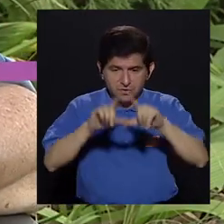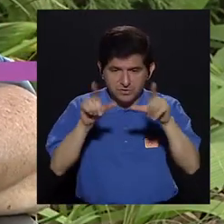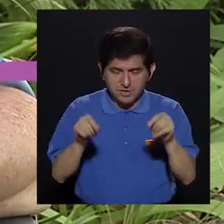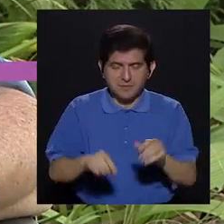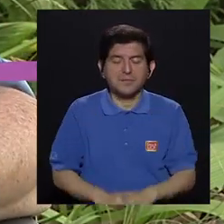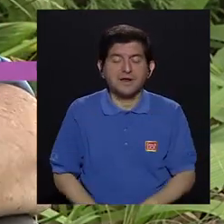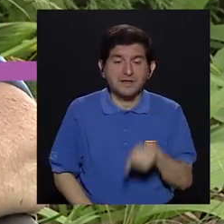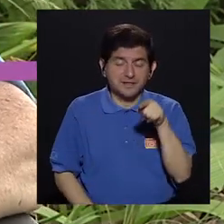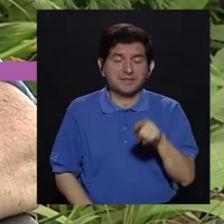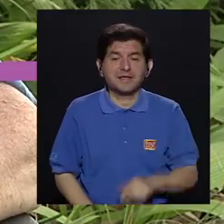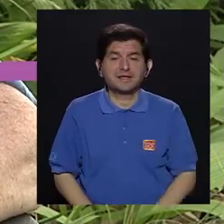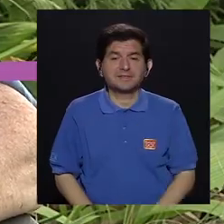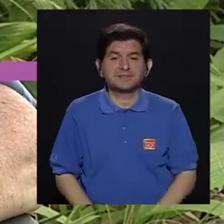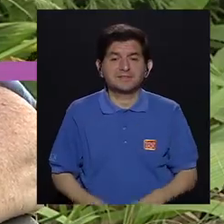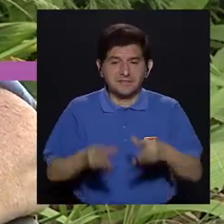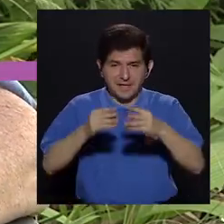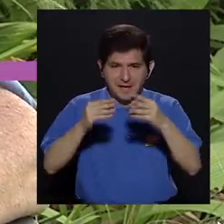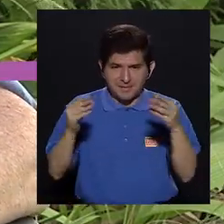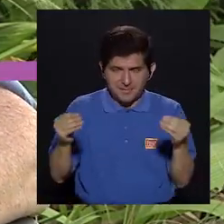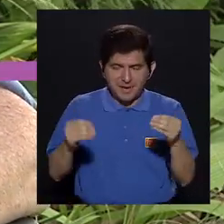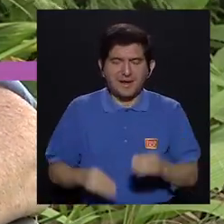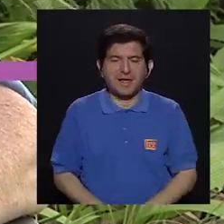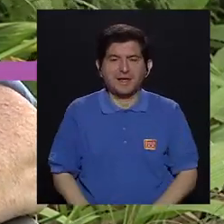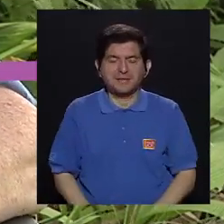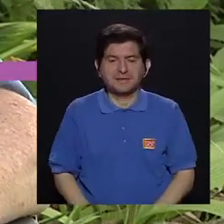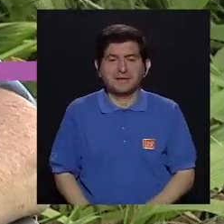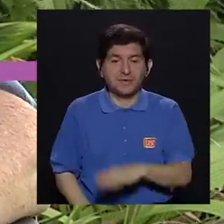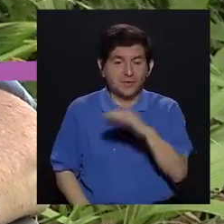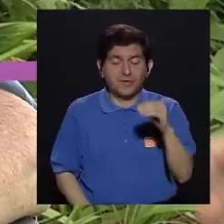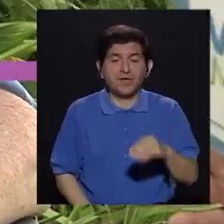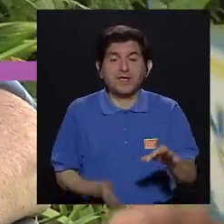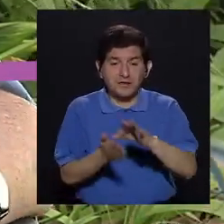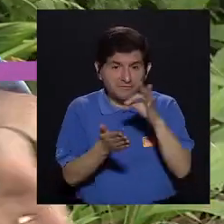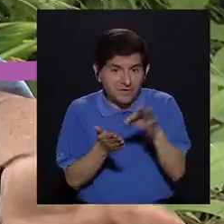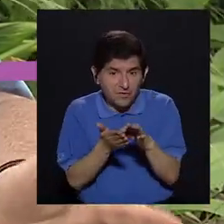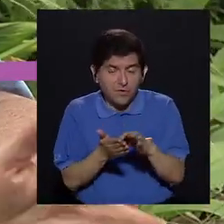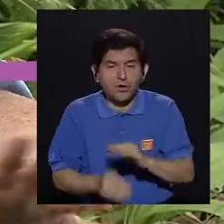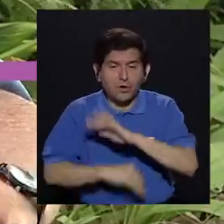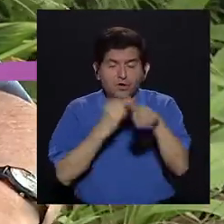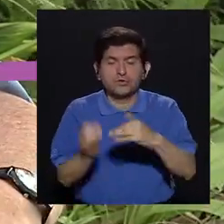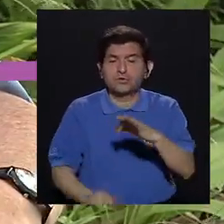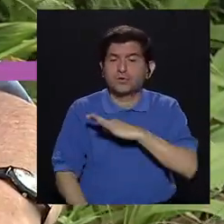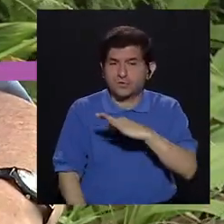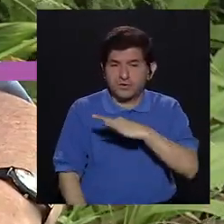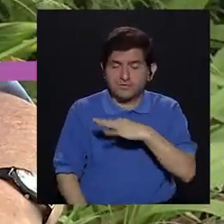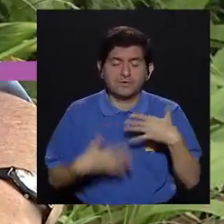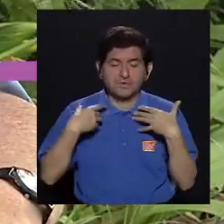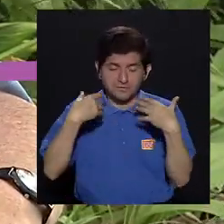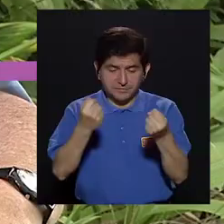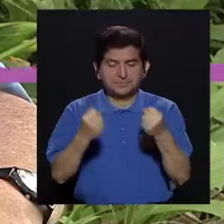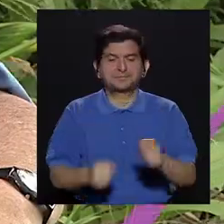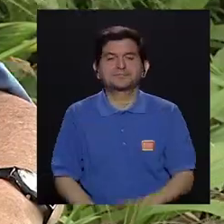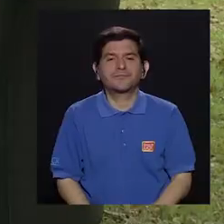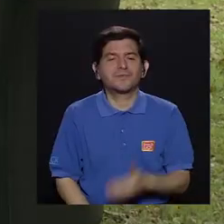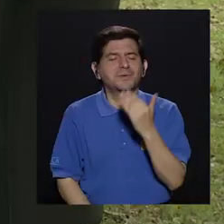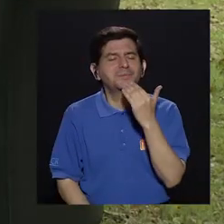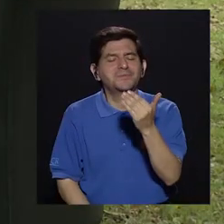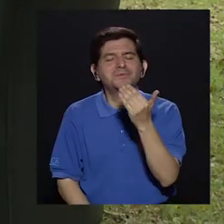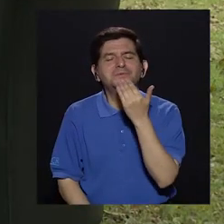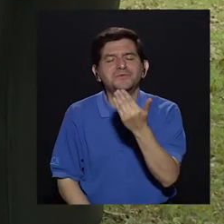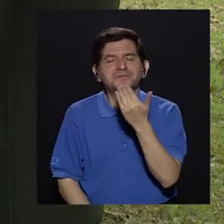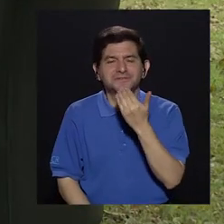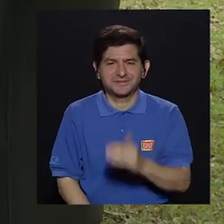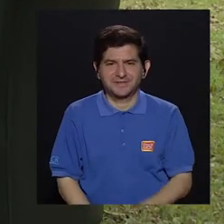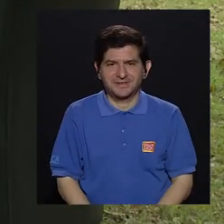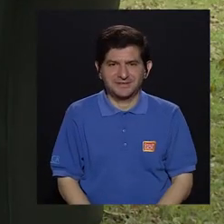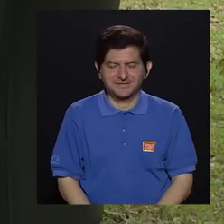de plátano maduro con frijoles molidos. De mil maneras. De mil maneras, y todo el beneficio para la salud. Marcela, muchísimas gracias,